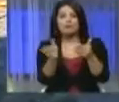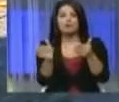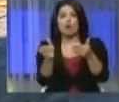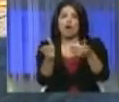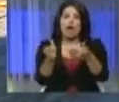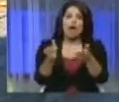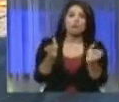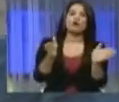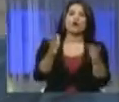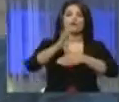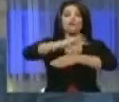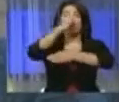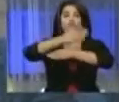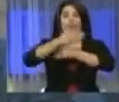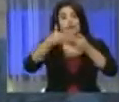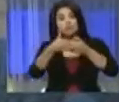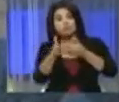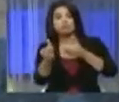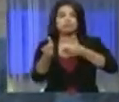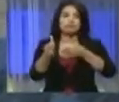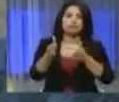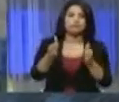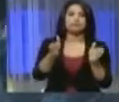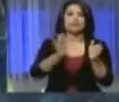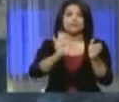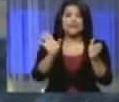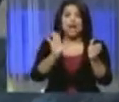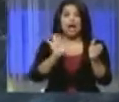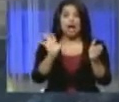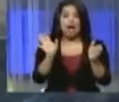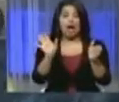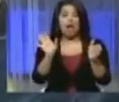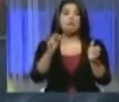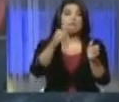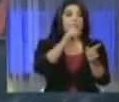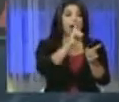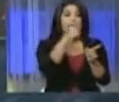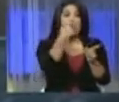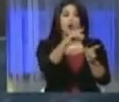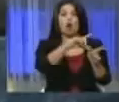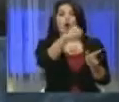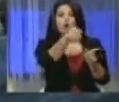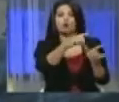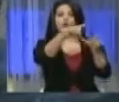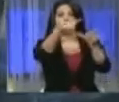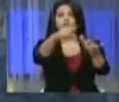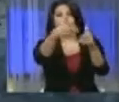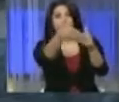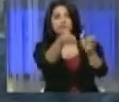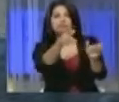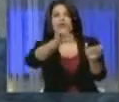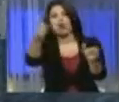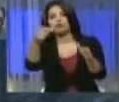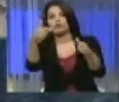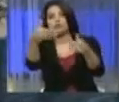pasos fronterizos, que de manera gradual se están activando y se van a activar, ha sido